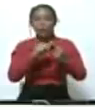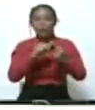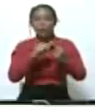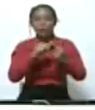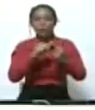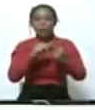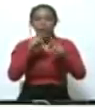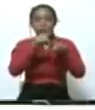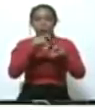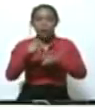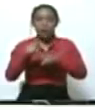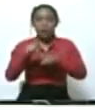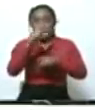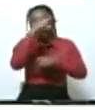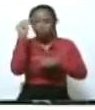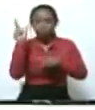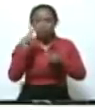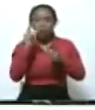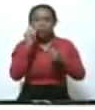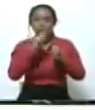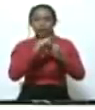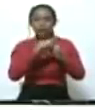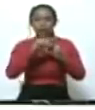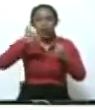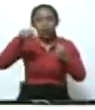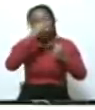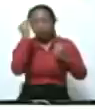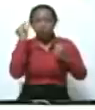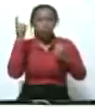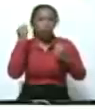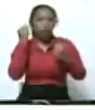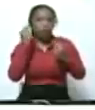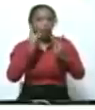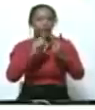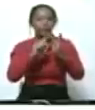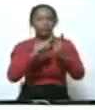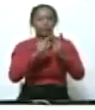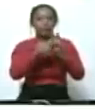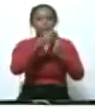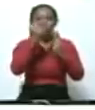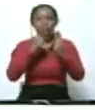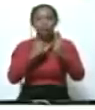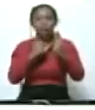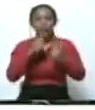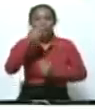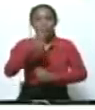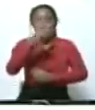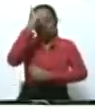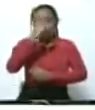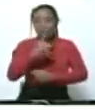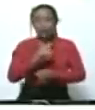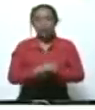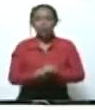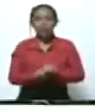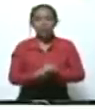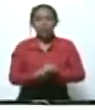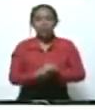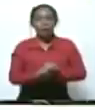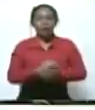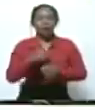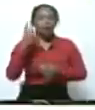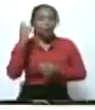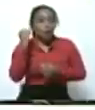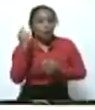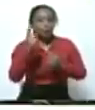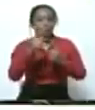campesino, por el PSUV David Hernández, la JPSUV Gracie Barrio, personas con discapacidad, María Gabriela Vega, por el